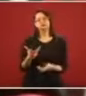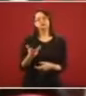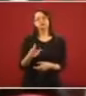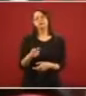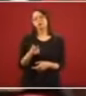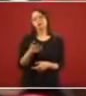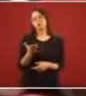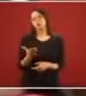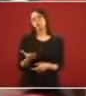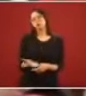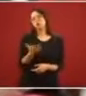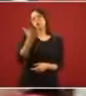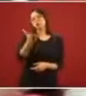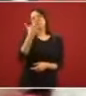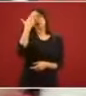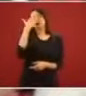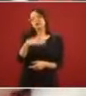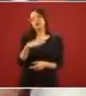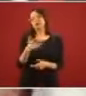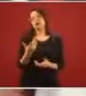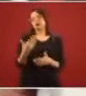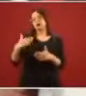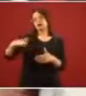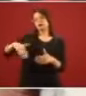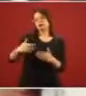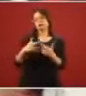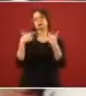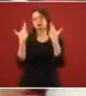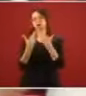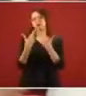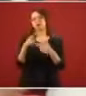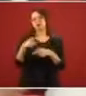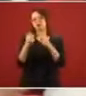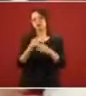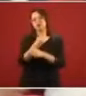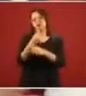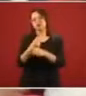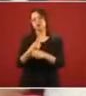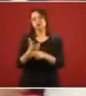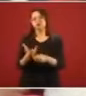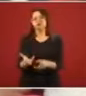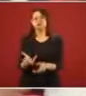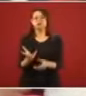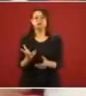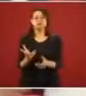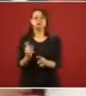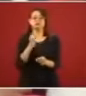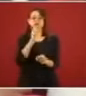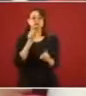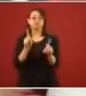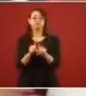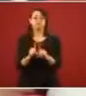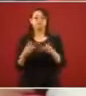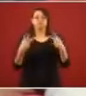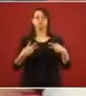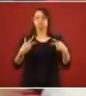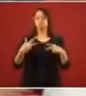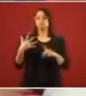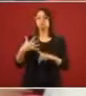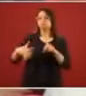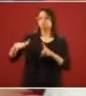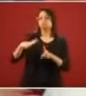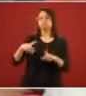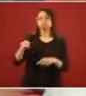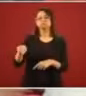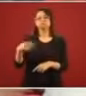asuntos de todo tipo y particularmente pues los que empiezan a ser álgidos en la sociedad. La menor se